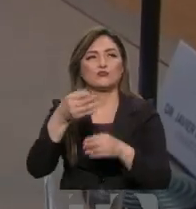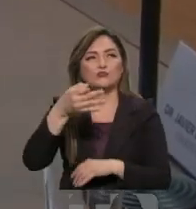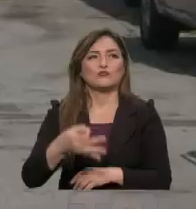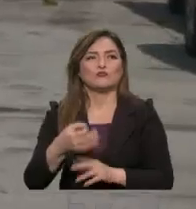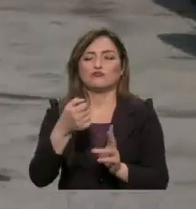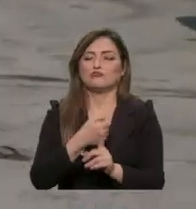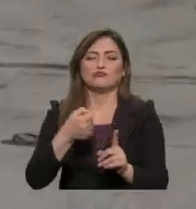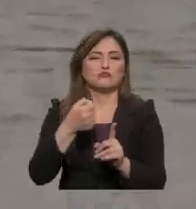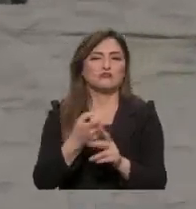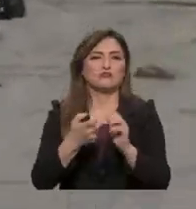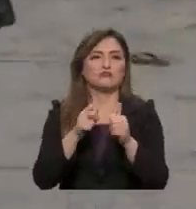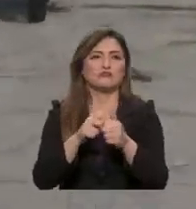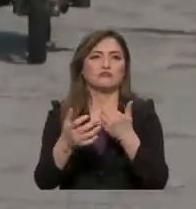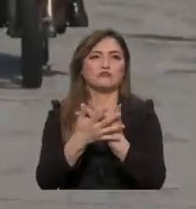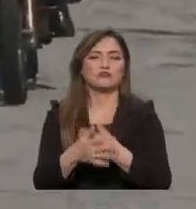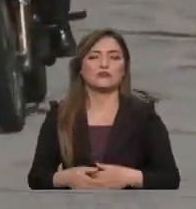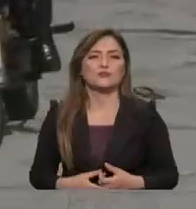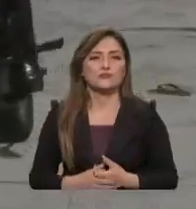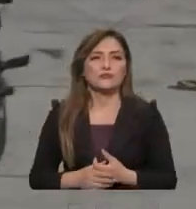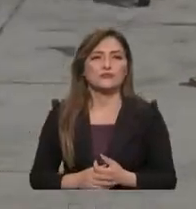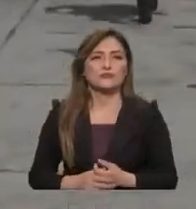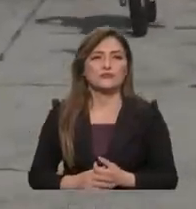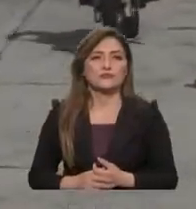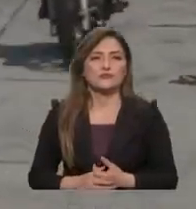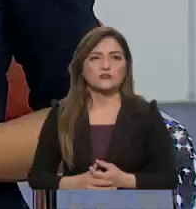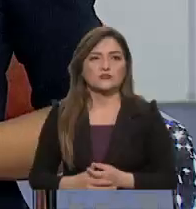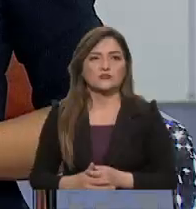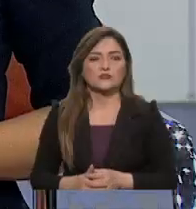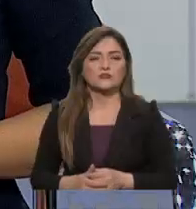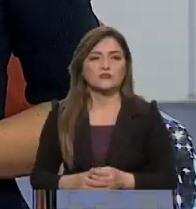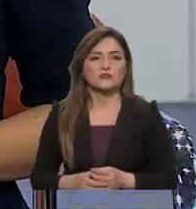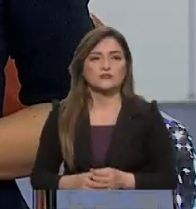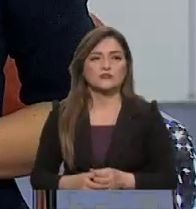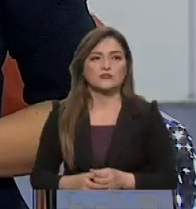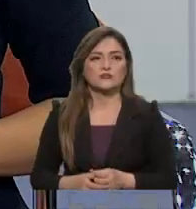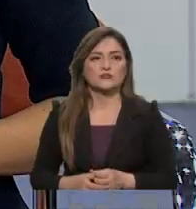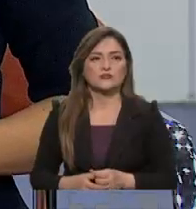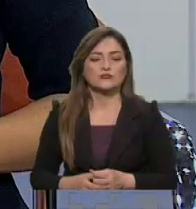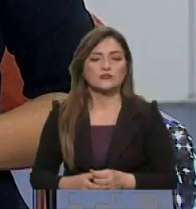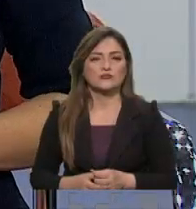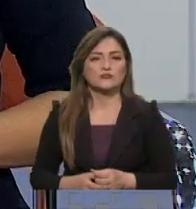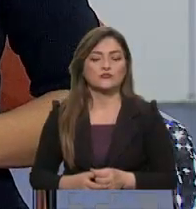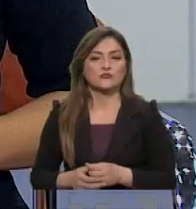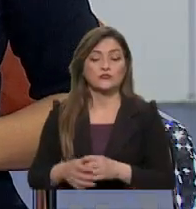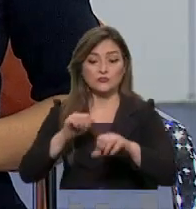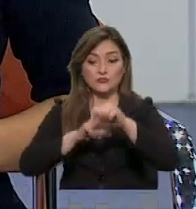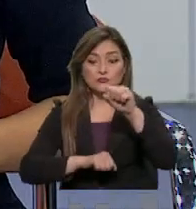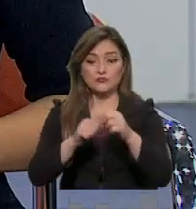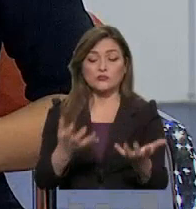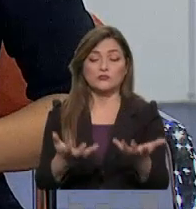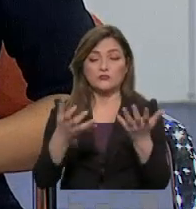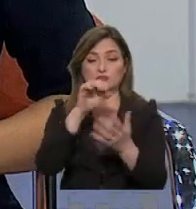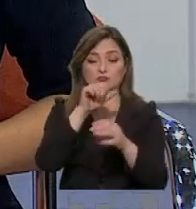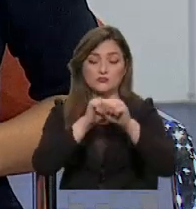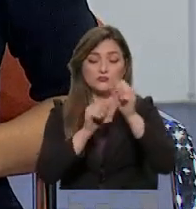así combatir la crisis carcelaria. Luis Alfredo Zúñiga, 24 horas. Media tonelada de droga fue encontrada